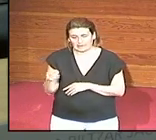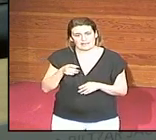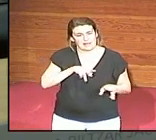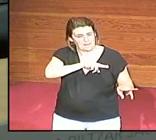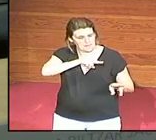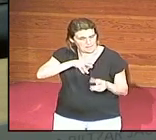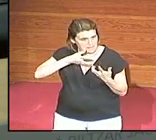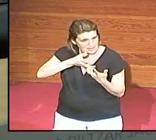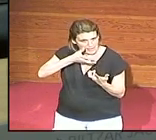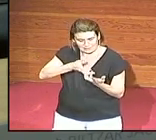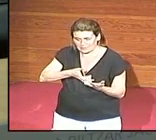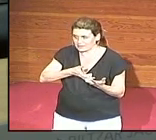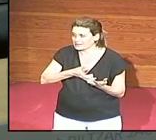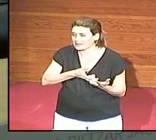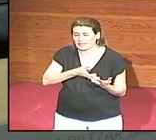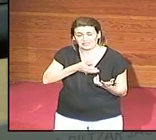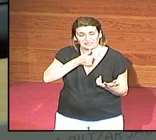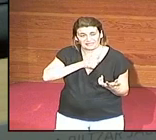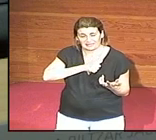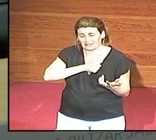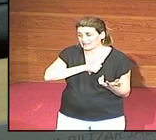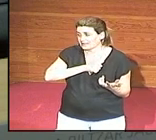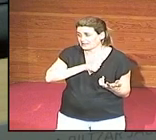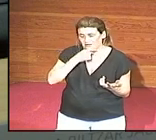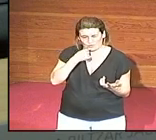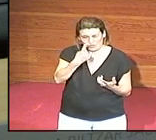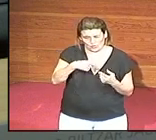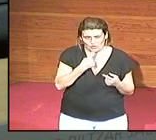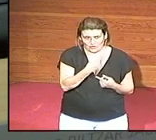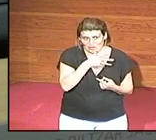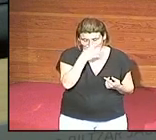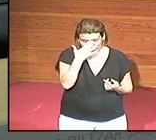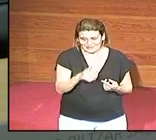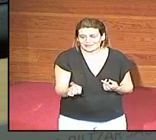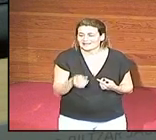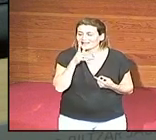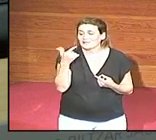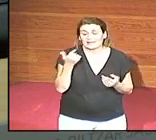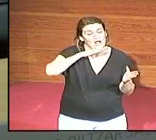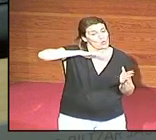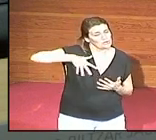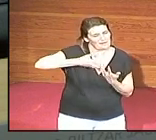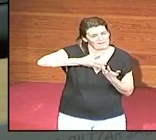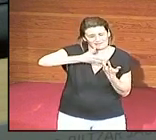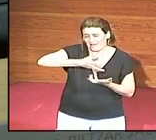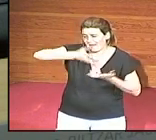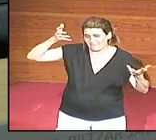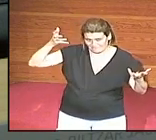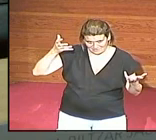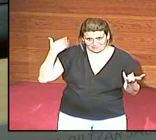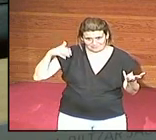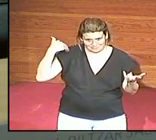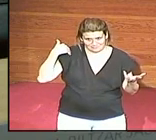en la batalla de... ¡Ay! Os lo digo luego. Pero es la última gran batalla que hubo antes de que se